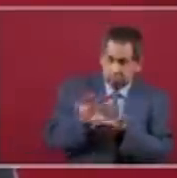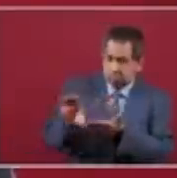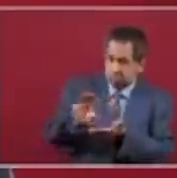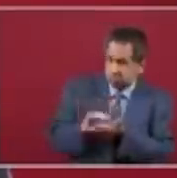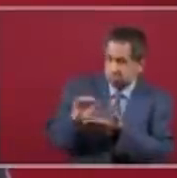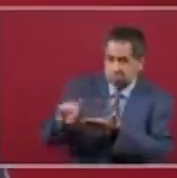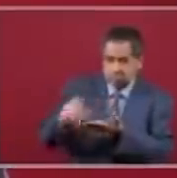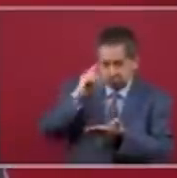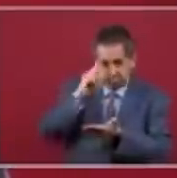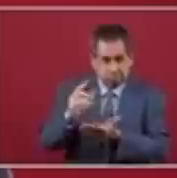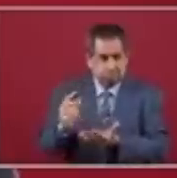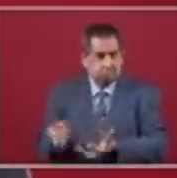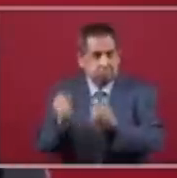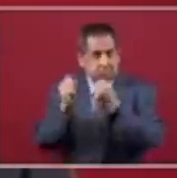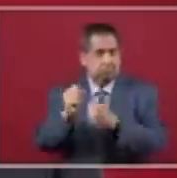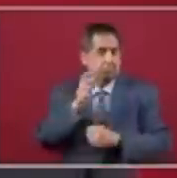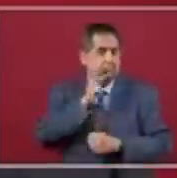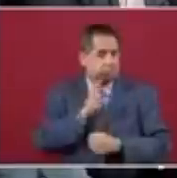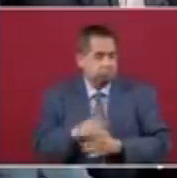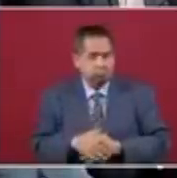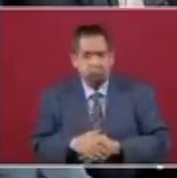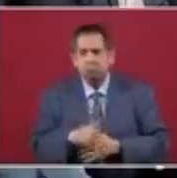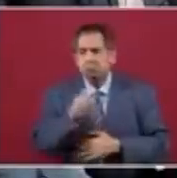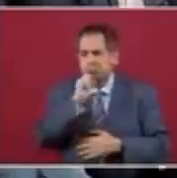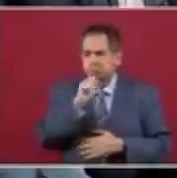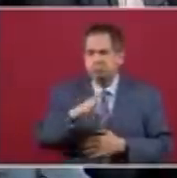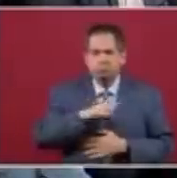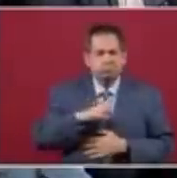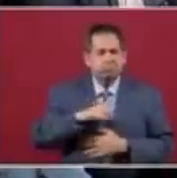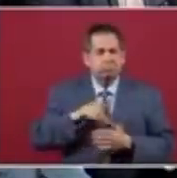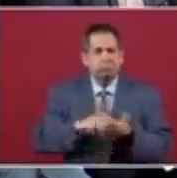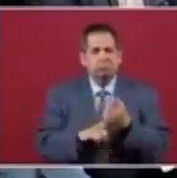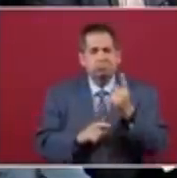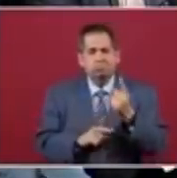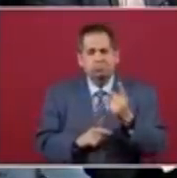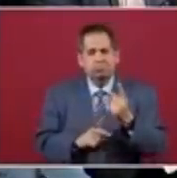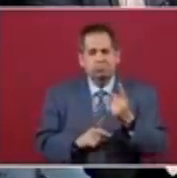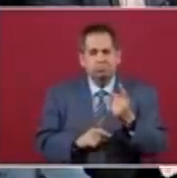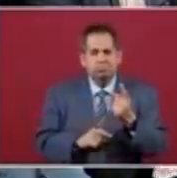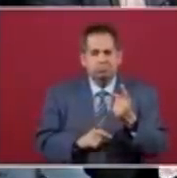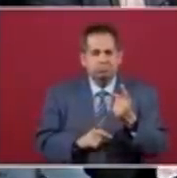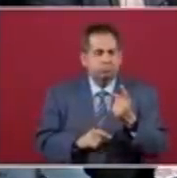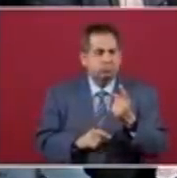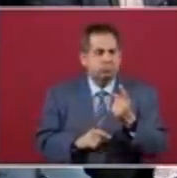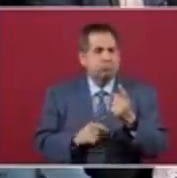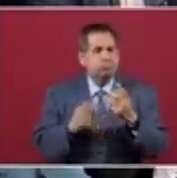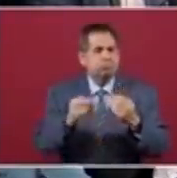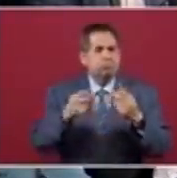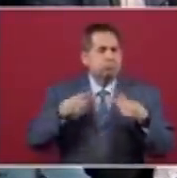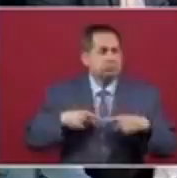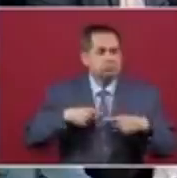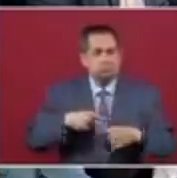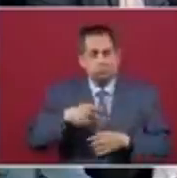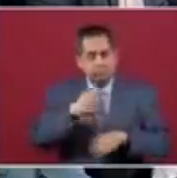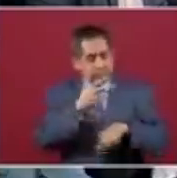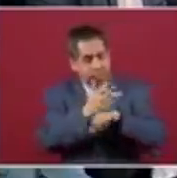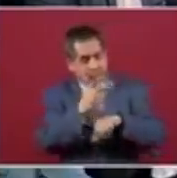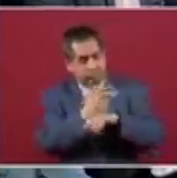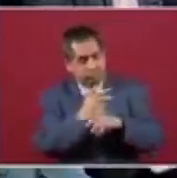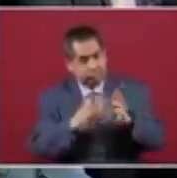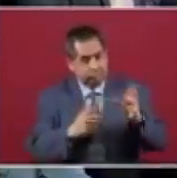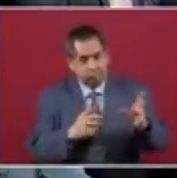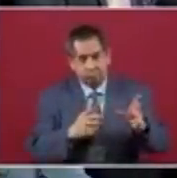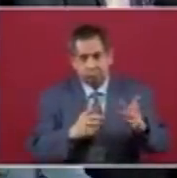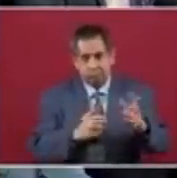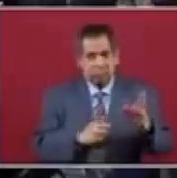sentido, presidente, también hay un gran pedido de muchos mexicanos en Estados Unidos para que